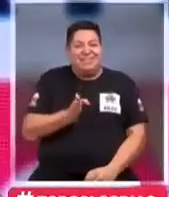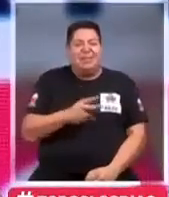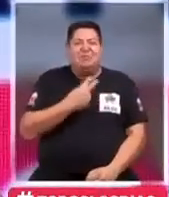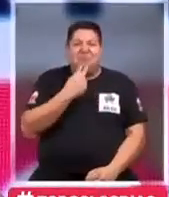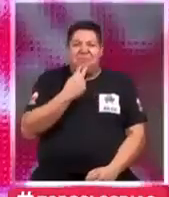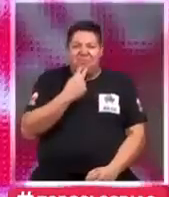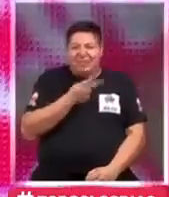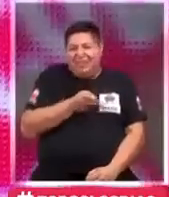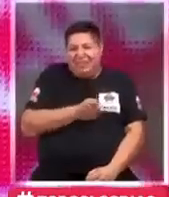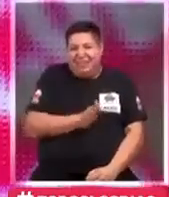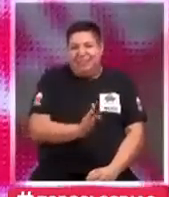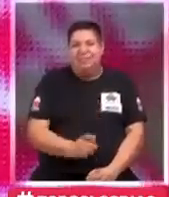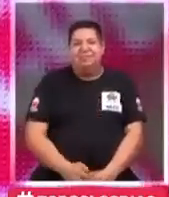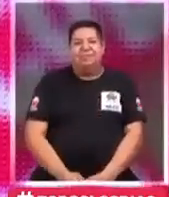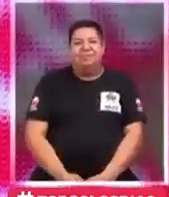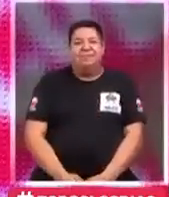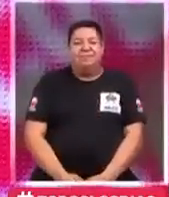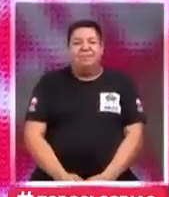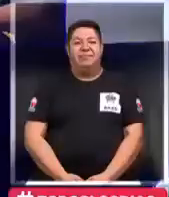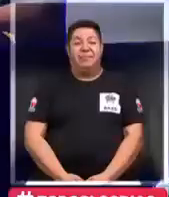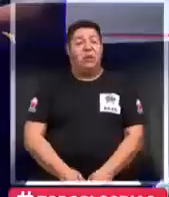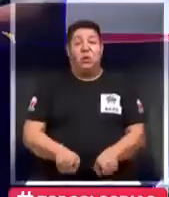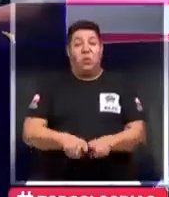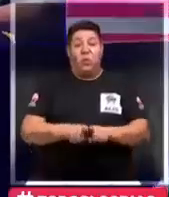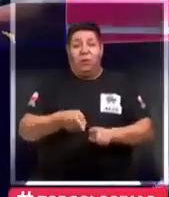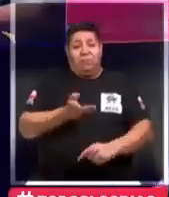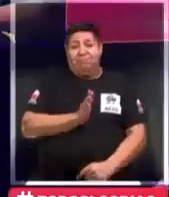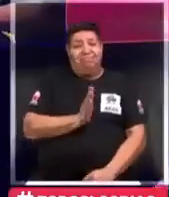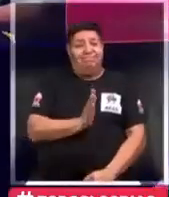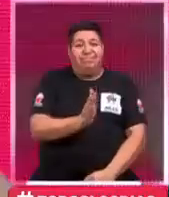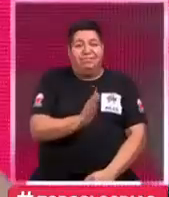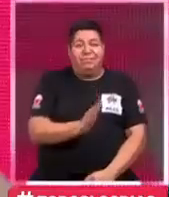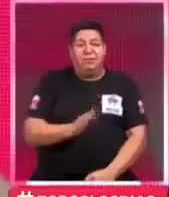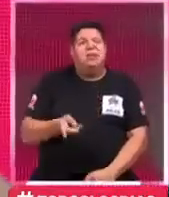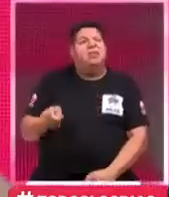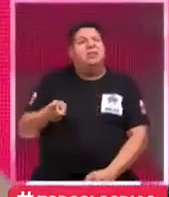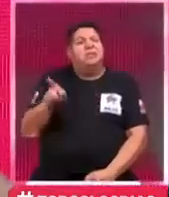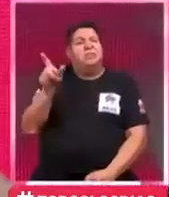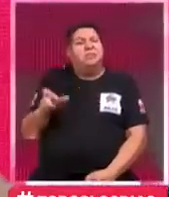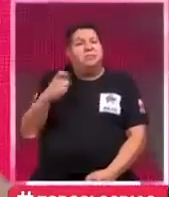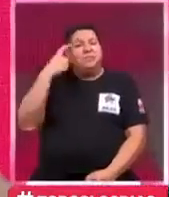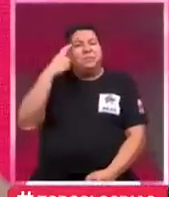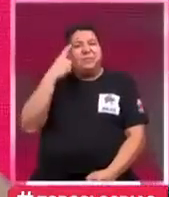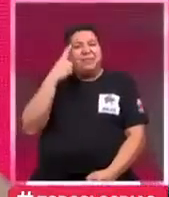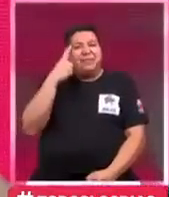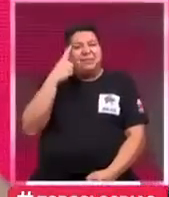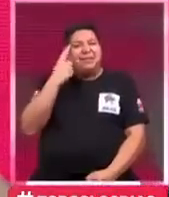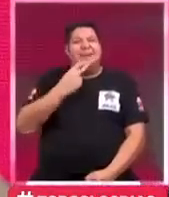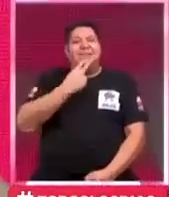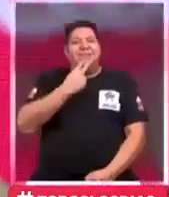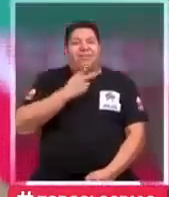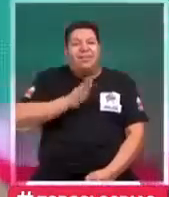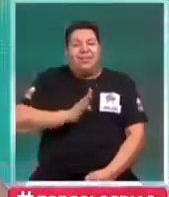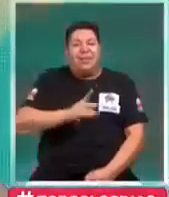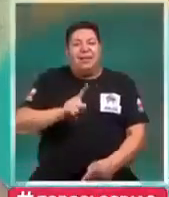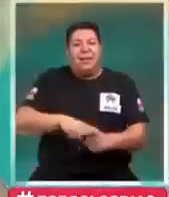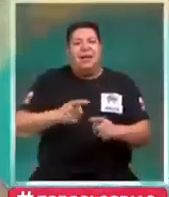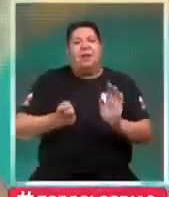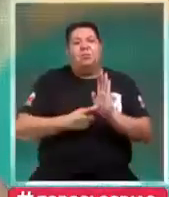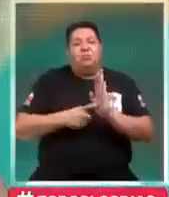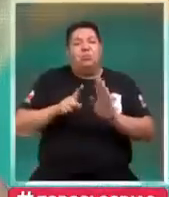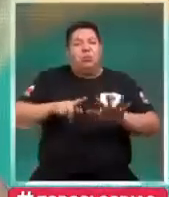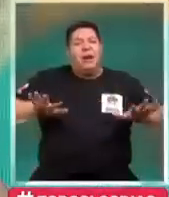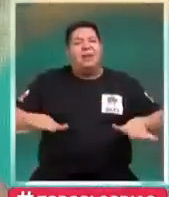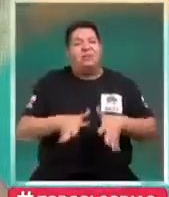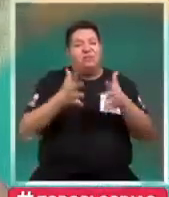vida, que siguiera. Seguir adelante significa ponerle una cuota importante, tú te has